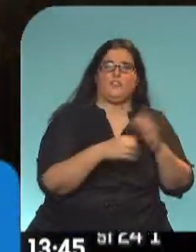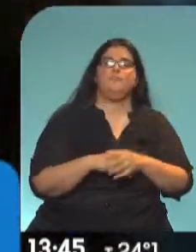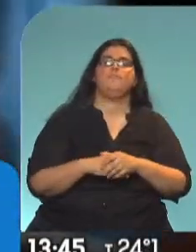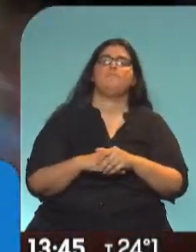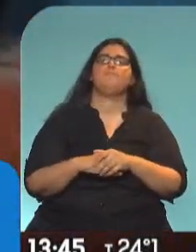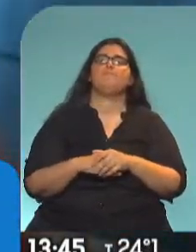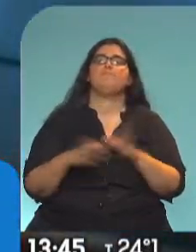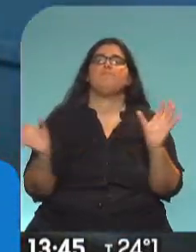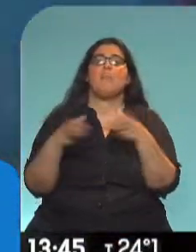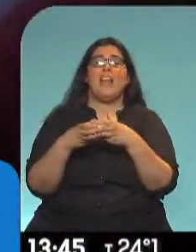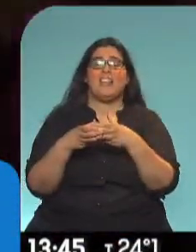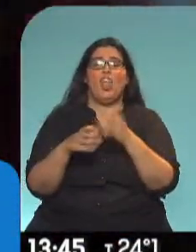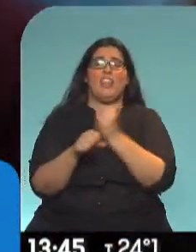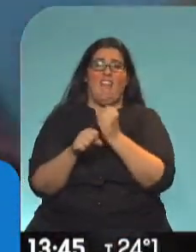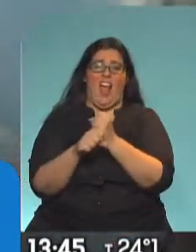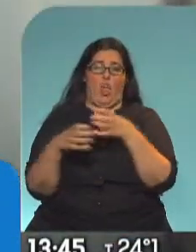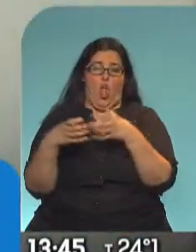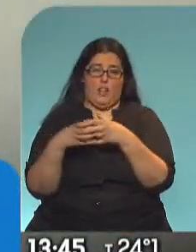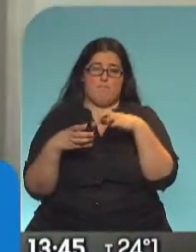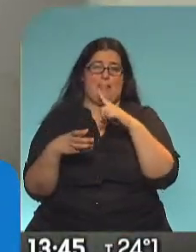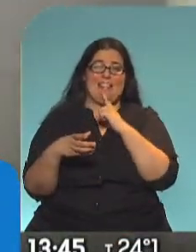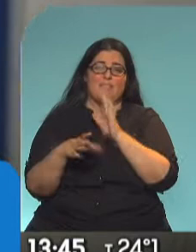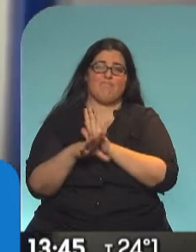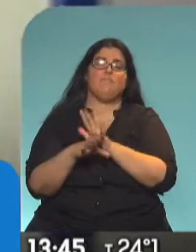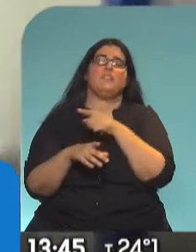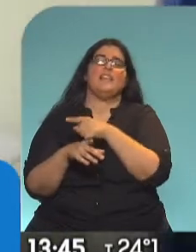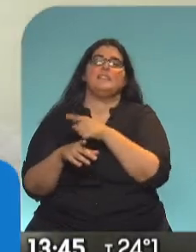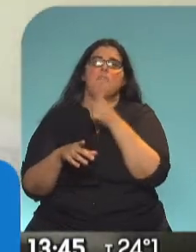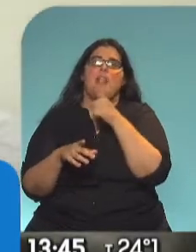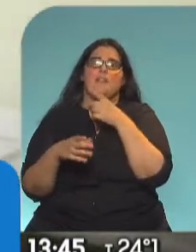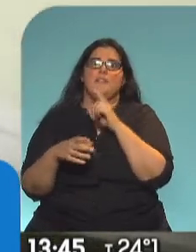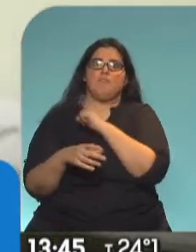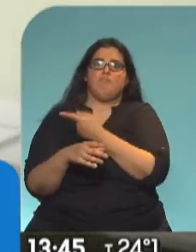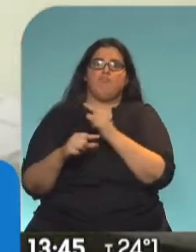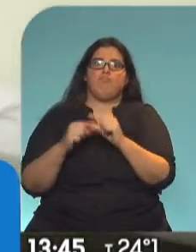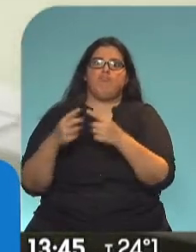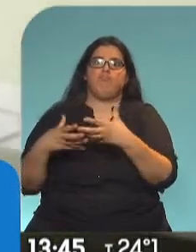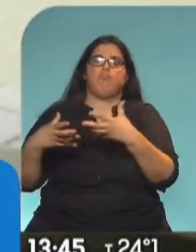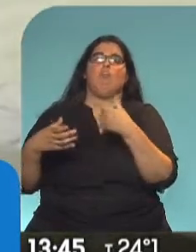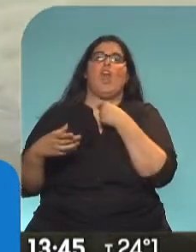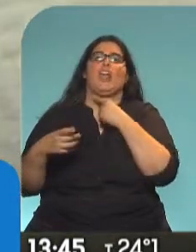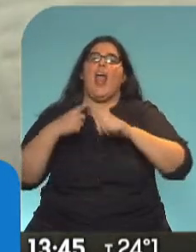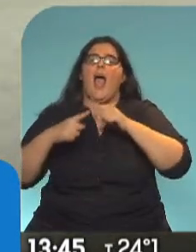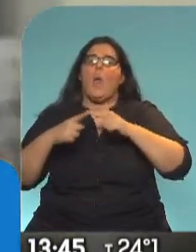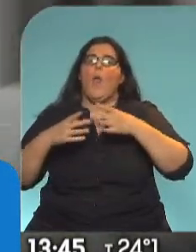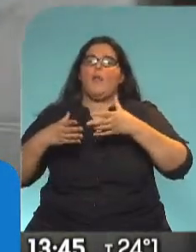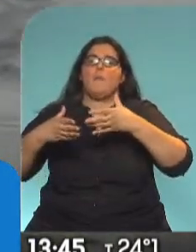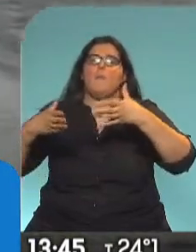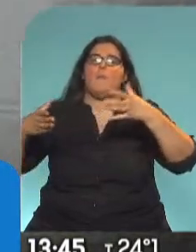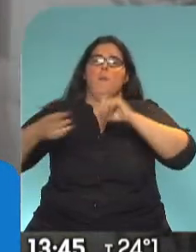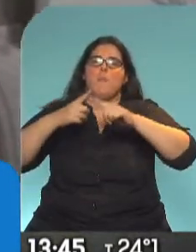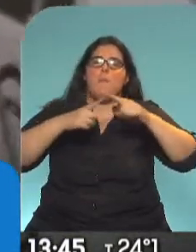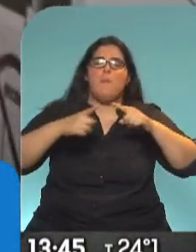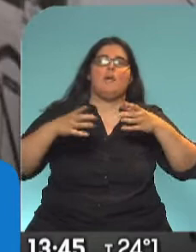El Partido de los Trabajadores parece levantar cabeza, pero con el desafío de generar acuerdos más amplios ante el crecimiento de otras figuras